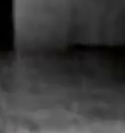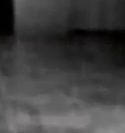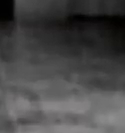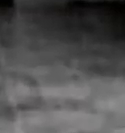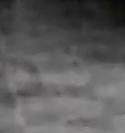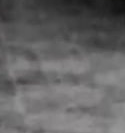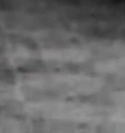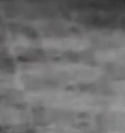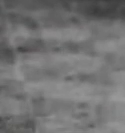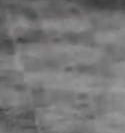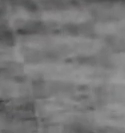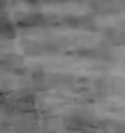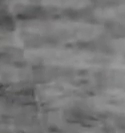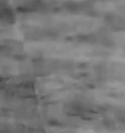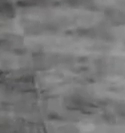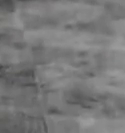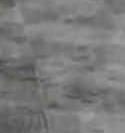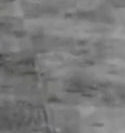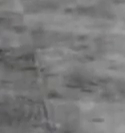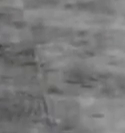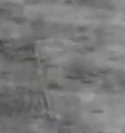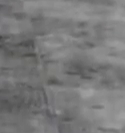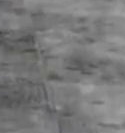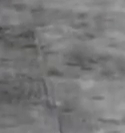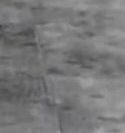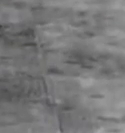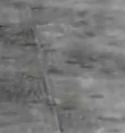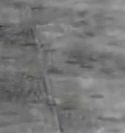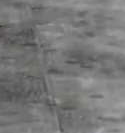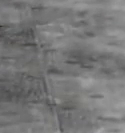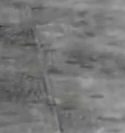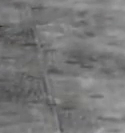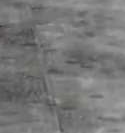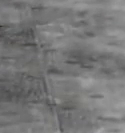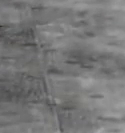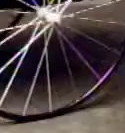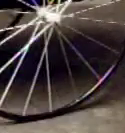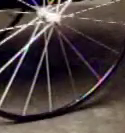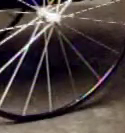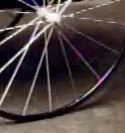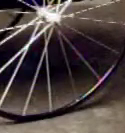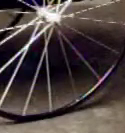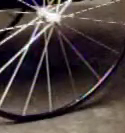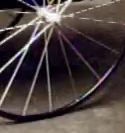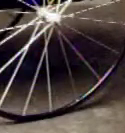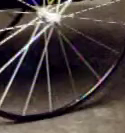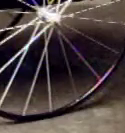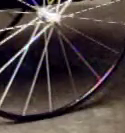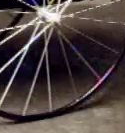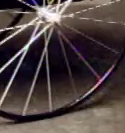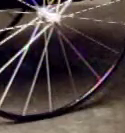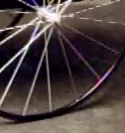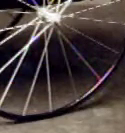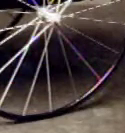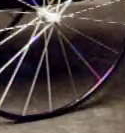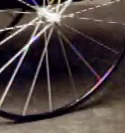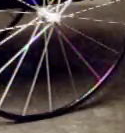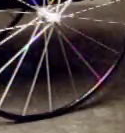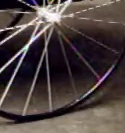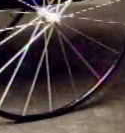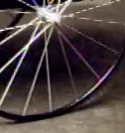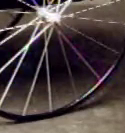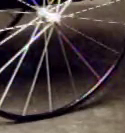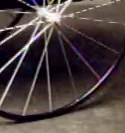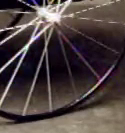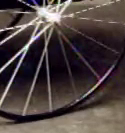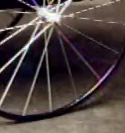en Cartago 3 años nada más. Un Cartago que ya no existe, de niebla, de